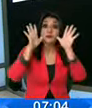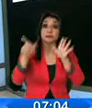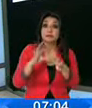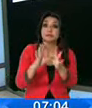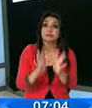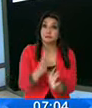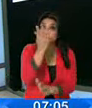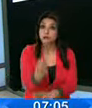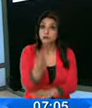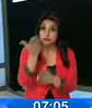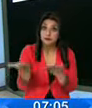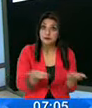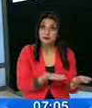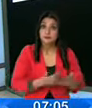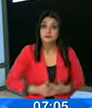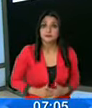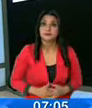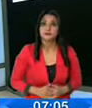favor.